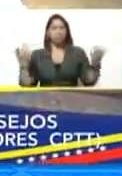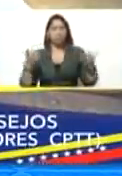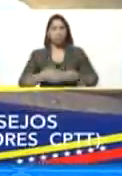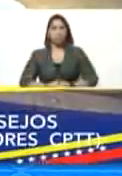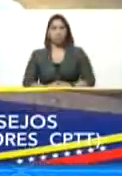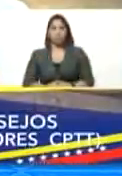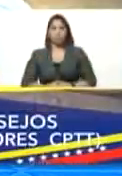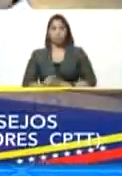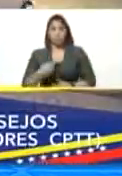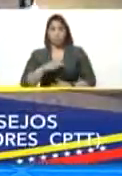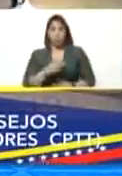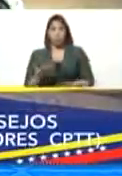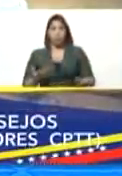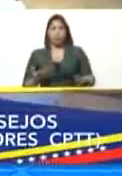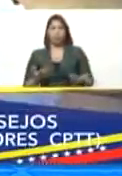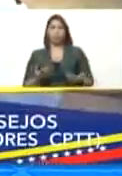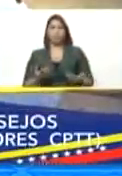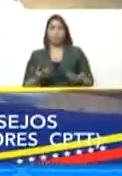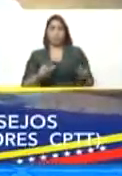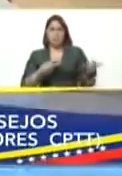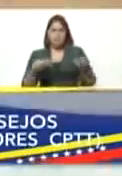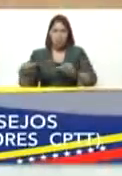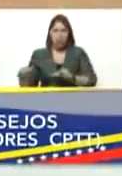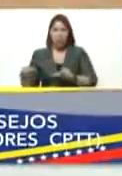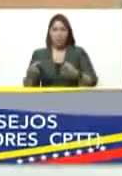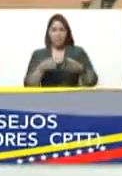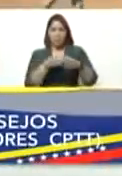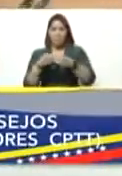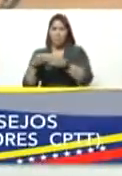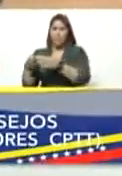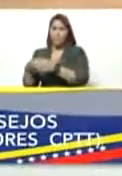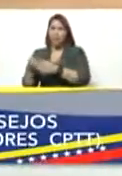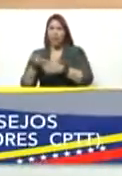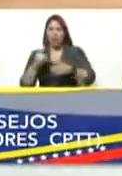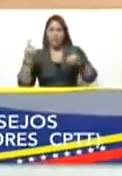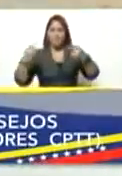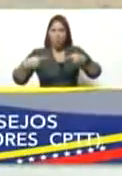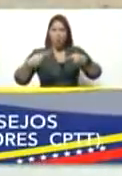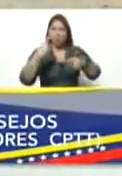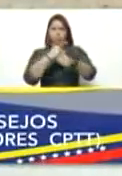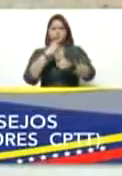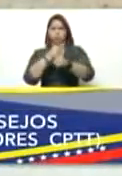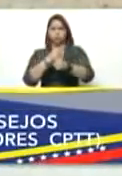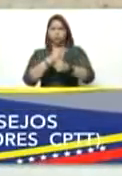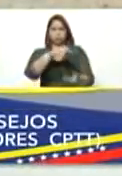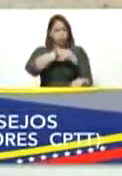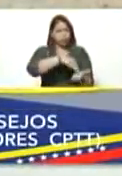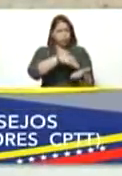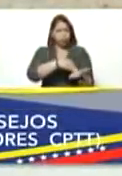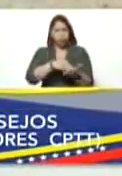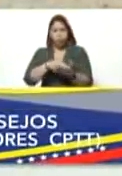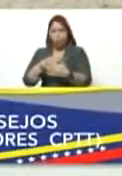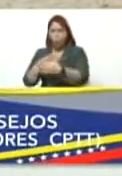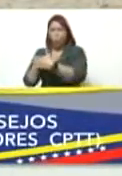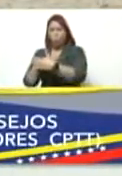cuando presentaban las delegaciones, decían, está compitiendo Miranda contra